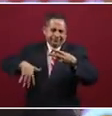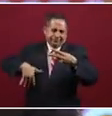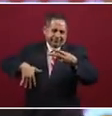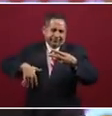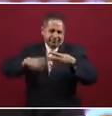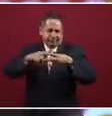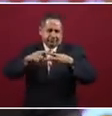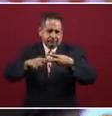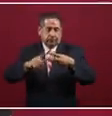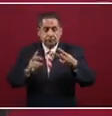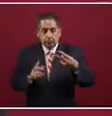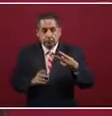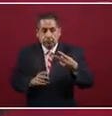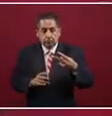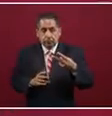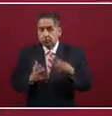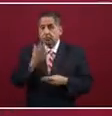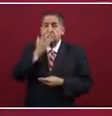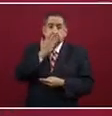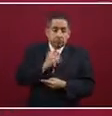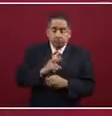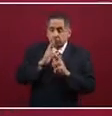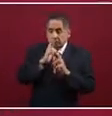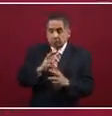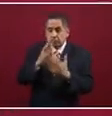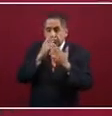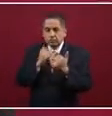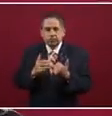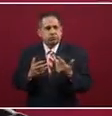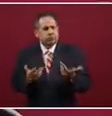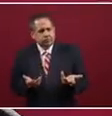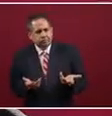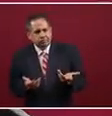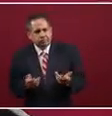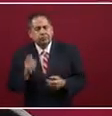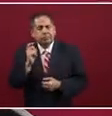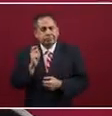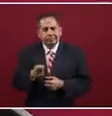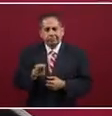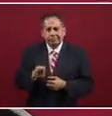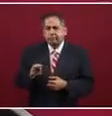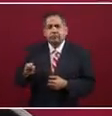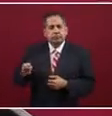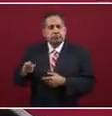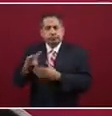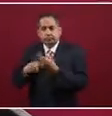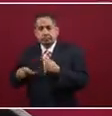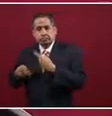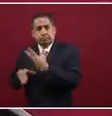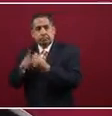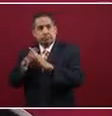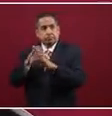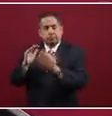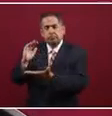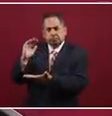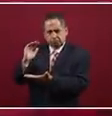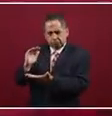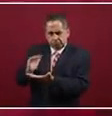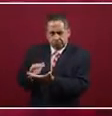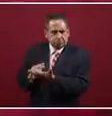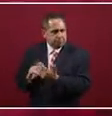explicar, no tengan los resultados esperados, ¿cuáles? Que los números se estabilicen y vayan hacia abajo,